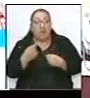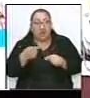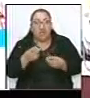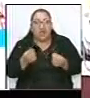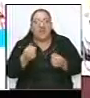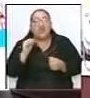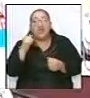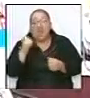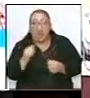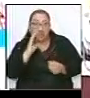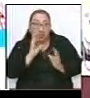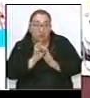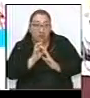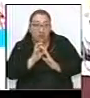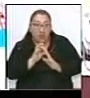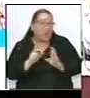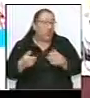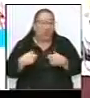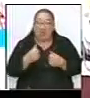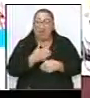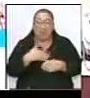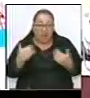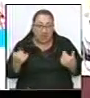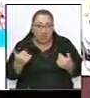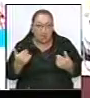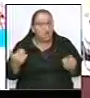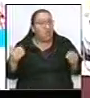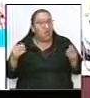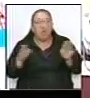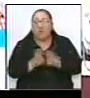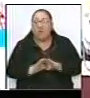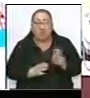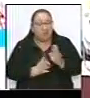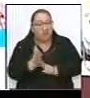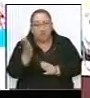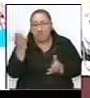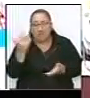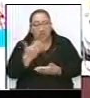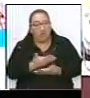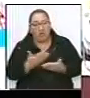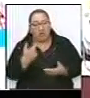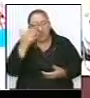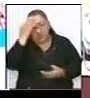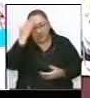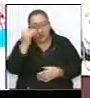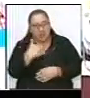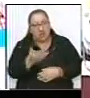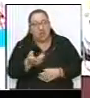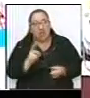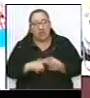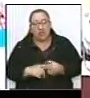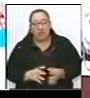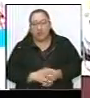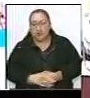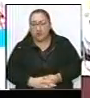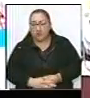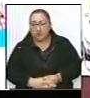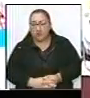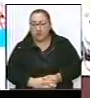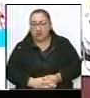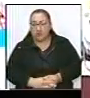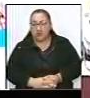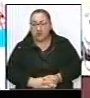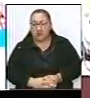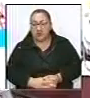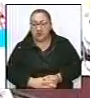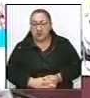dinero exista, así uno tenga los recursos, uno debe saber optimizar sus recursos y saber hasta dónde puede llegar. Y yo sí creo que cuando